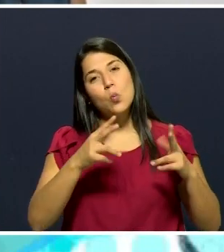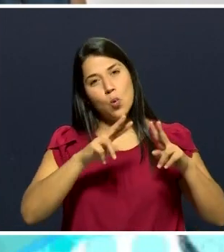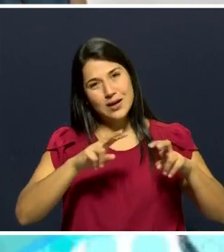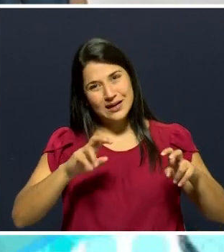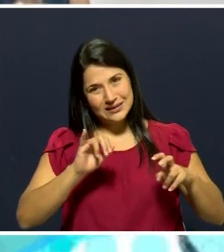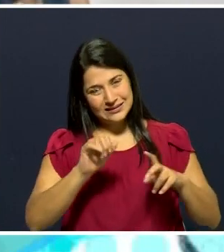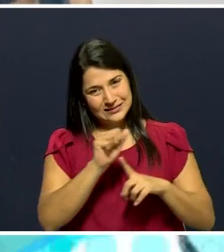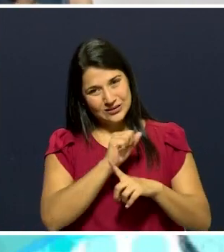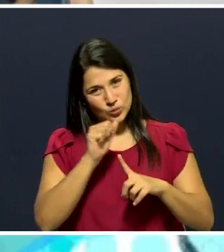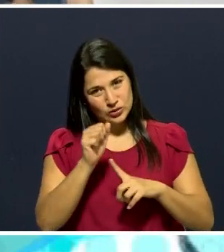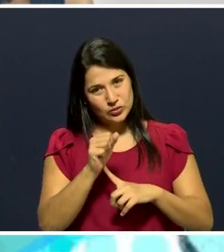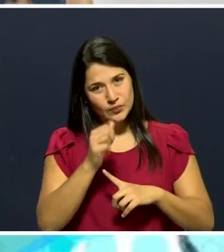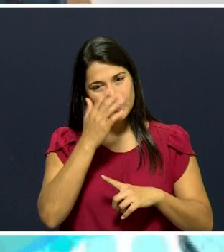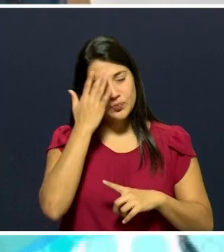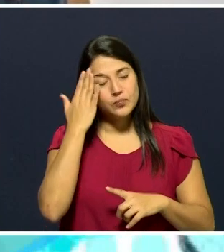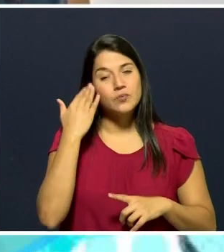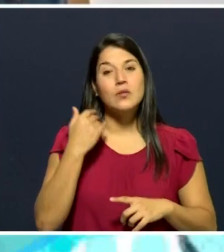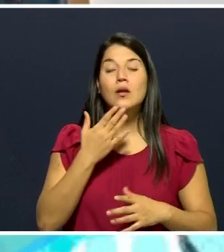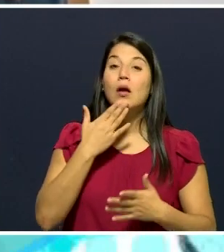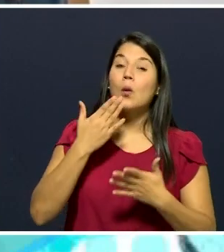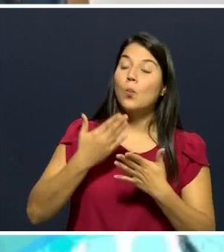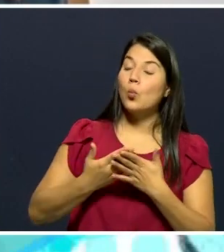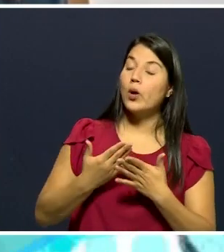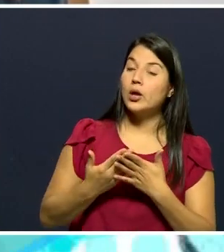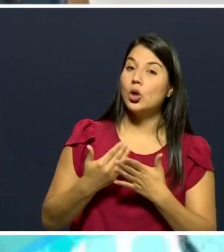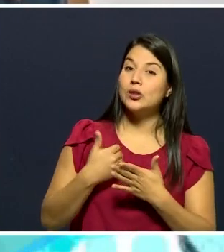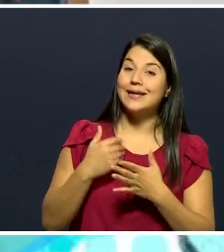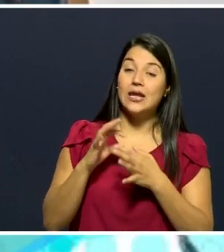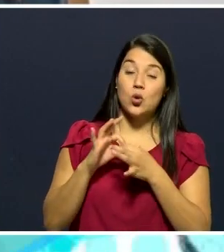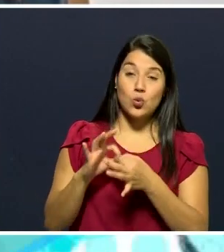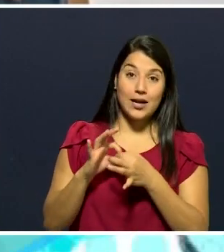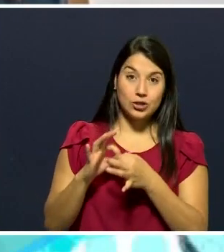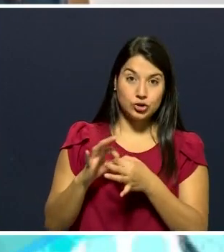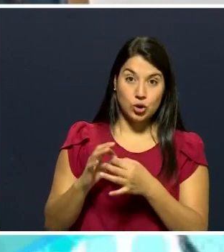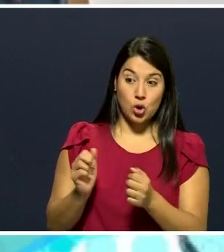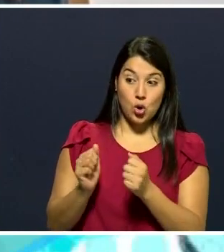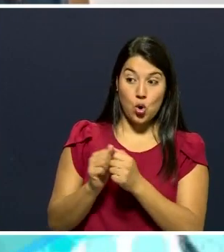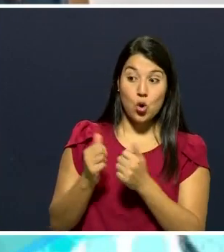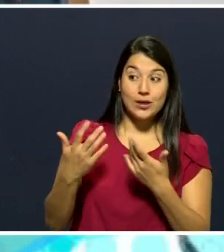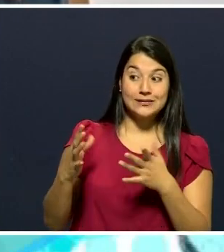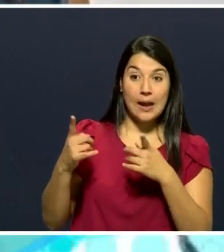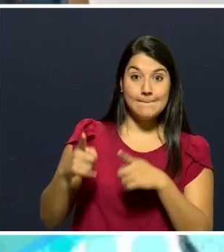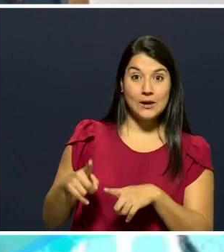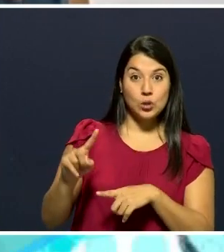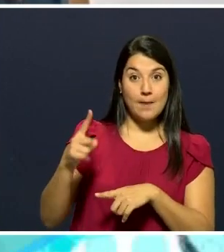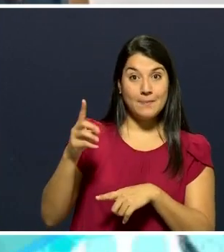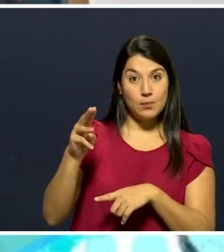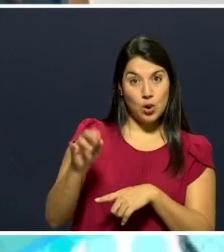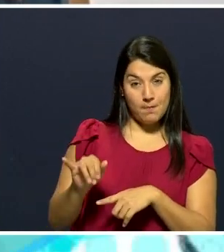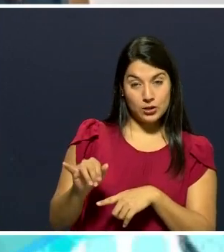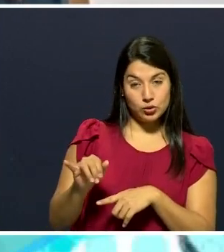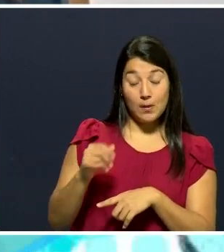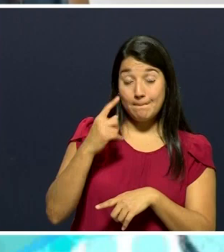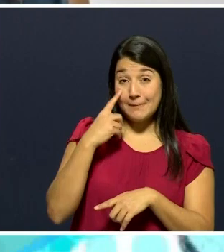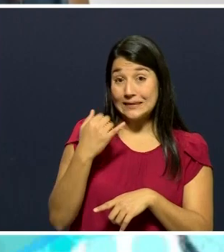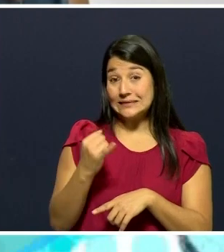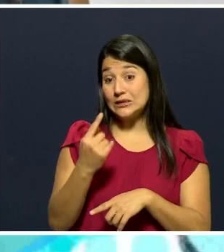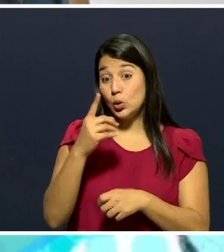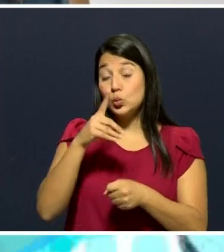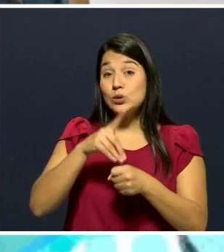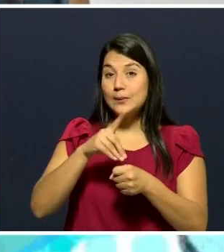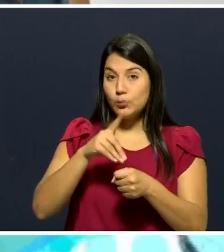extrabono? Bueno, tiene relación incluso, supondría uno, con lo que pasó hoy 1 de mayo. Porque, a ver, si un diputado opositor